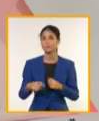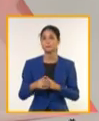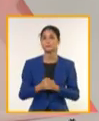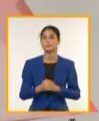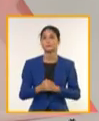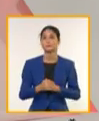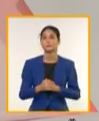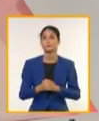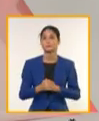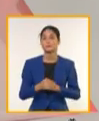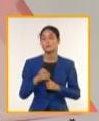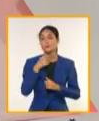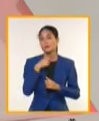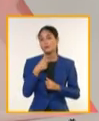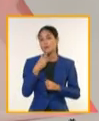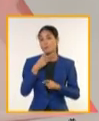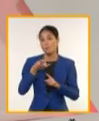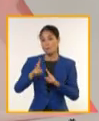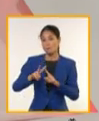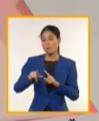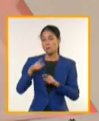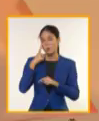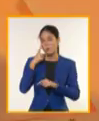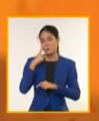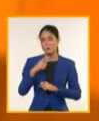una televisora estatal de ese país.